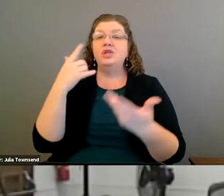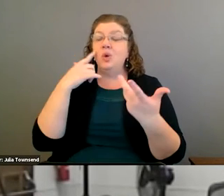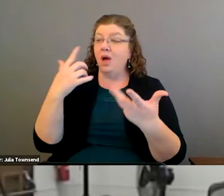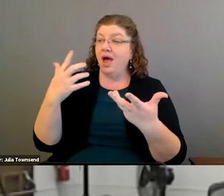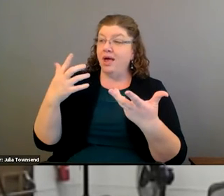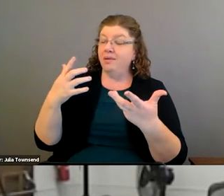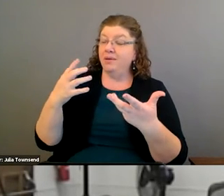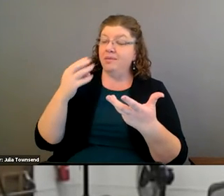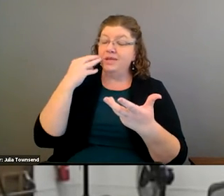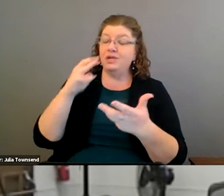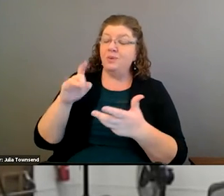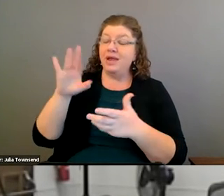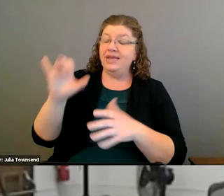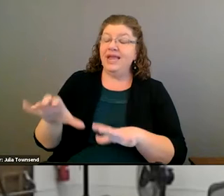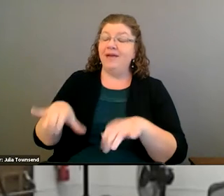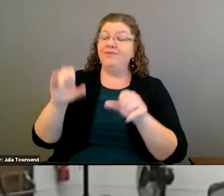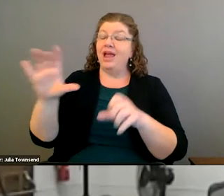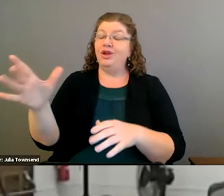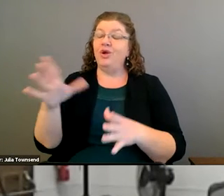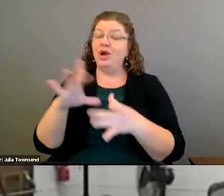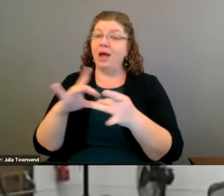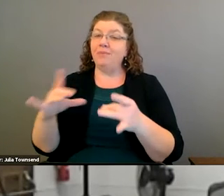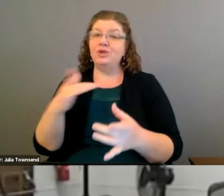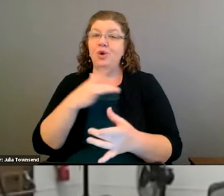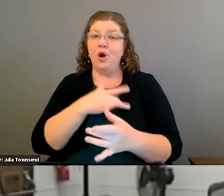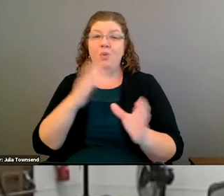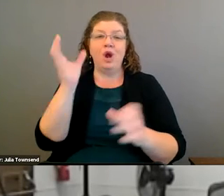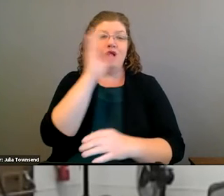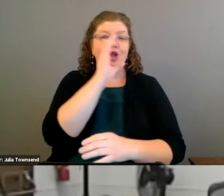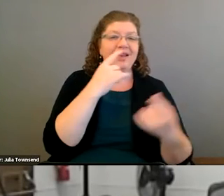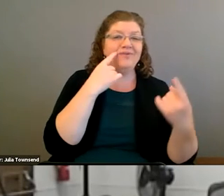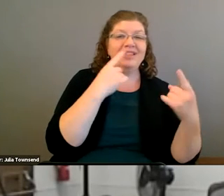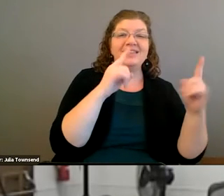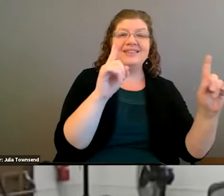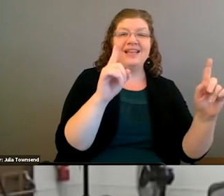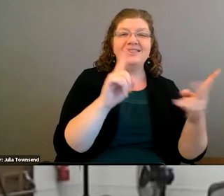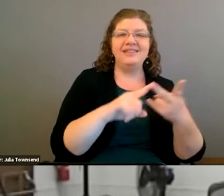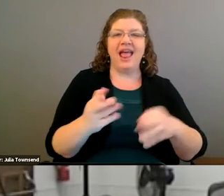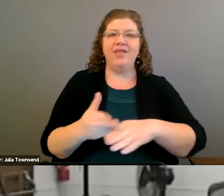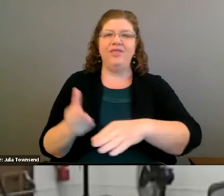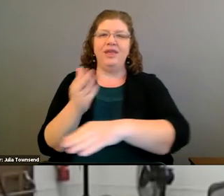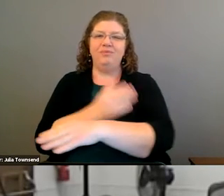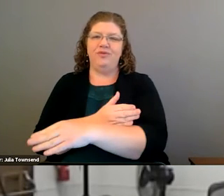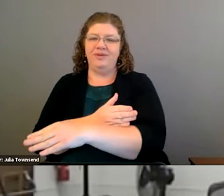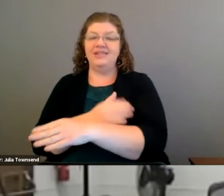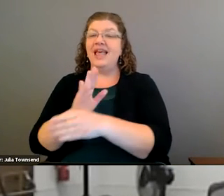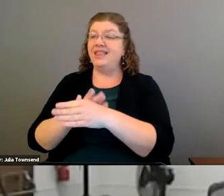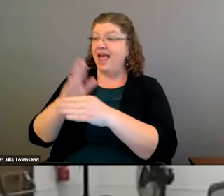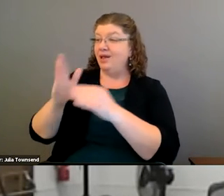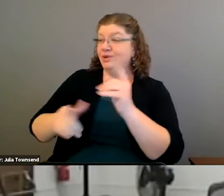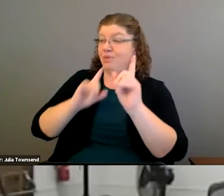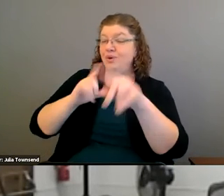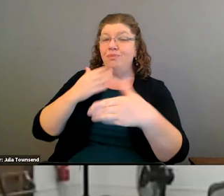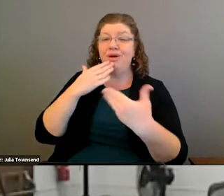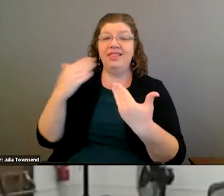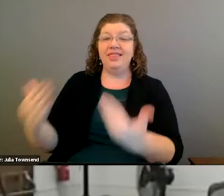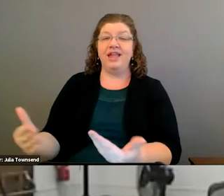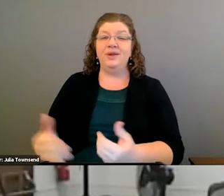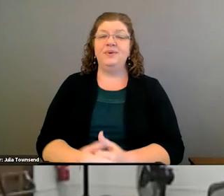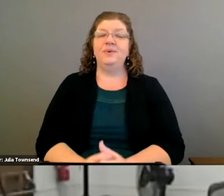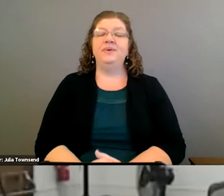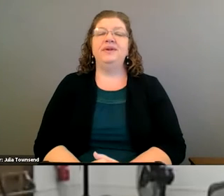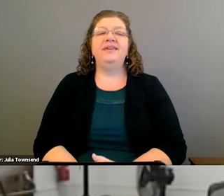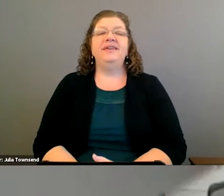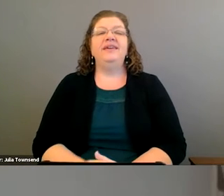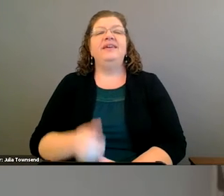Sims-Motton, yo he tomado sus comentarios en consideración y estamos buscando éxitos y también mejoras. Gracias, y esto concluye mi